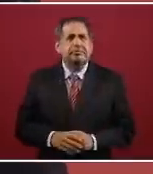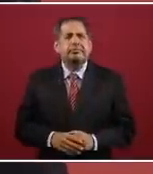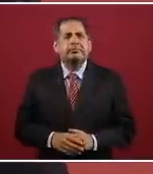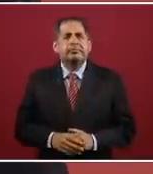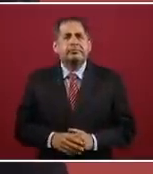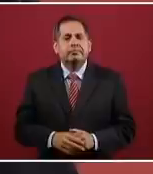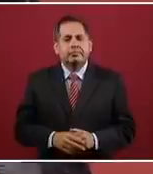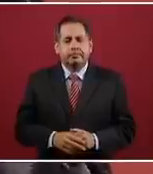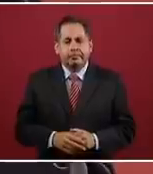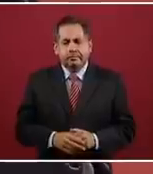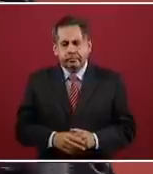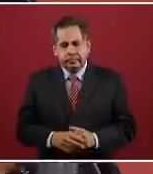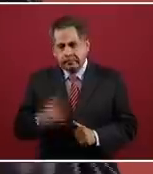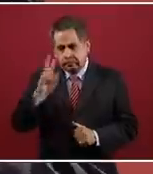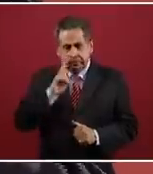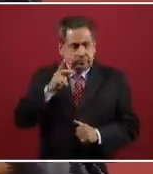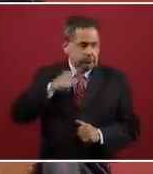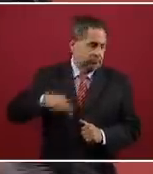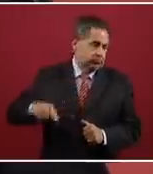el que podamos,